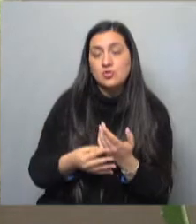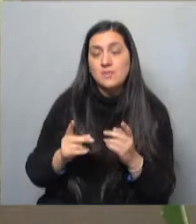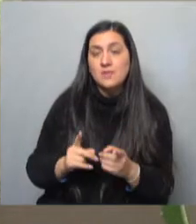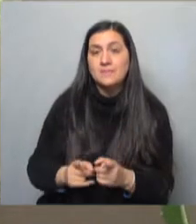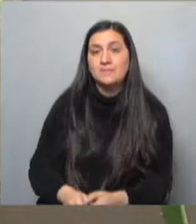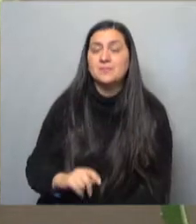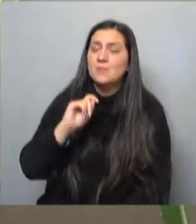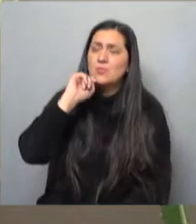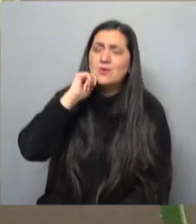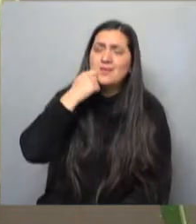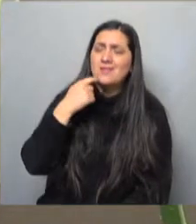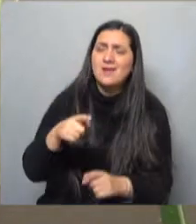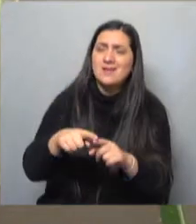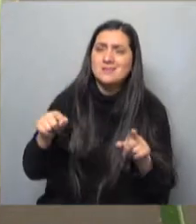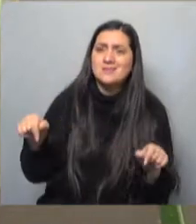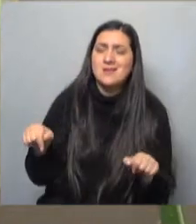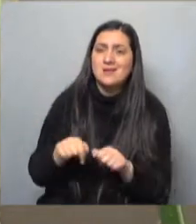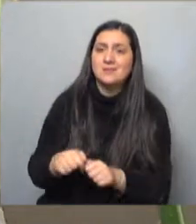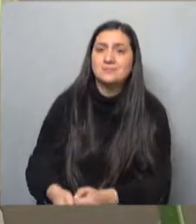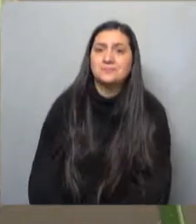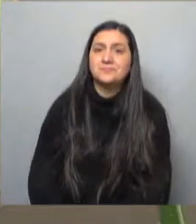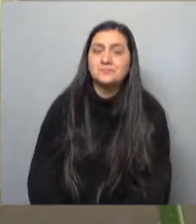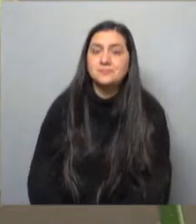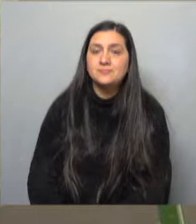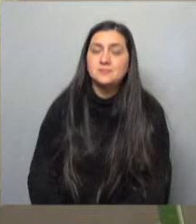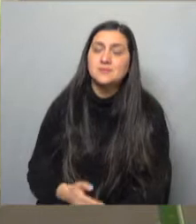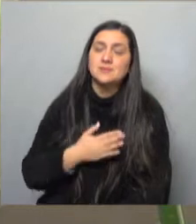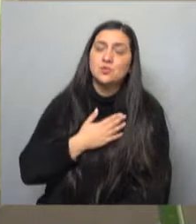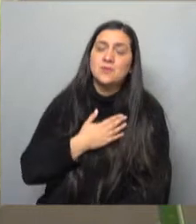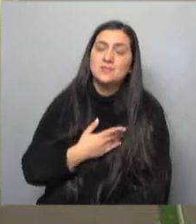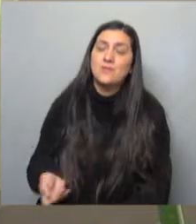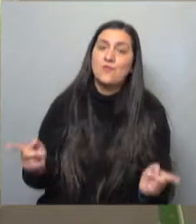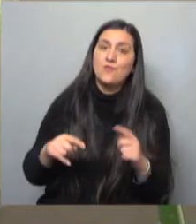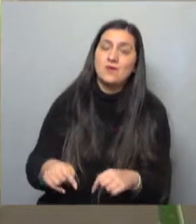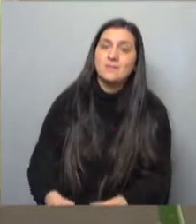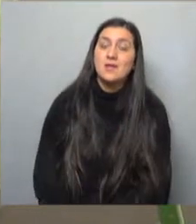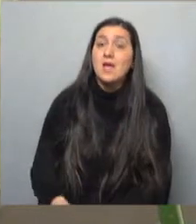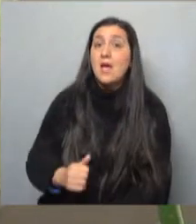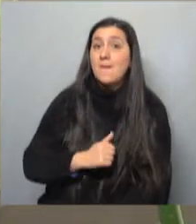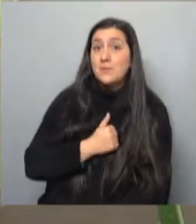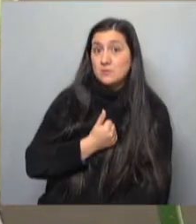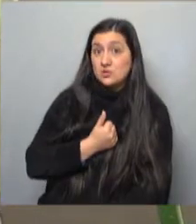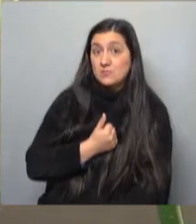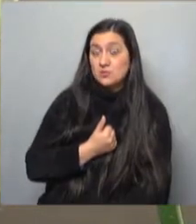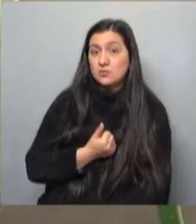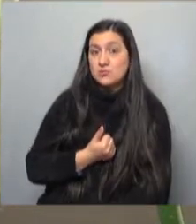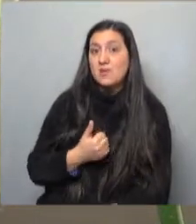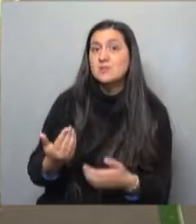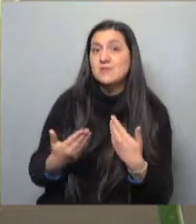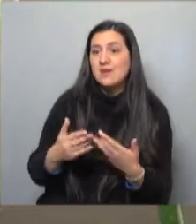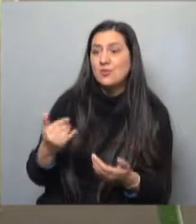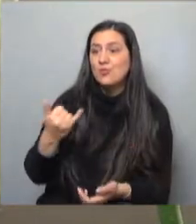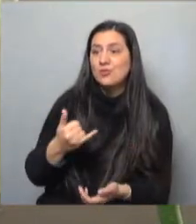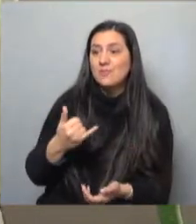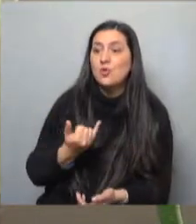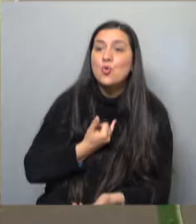Y está divina la sala, la verdad está muy linda. Es un placer volver. Aprovechamos ya que estuvimos tanto tiempo esperando, hablemos un poco. Contame cómo